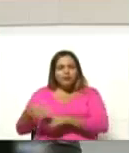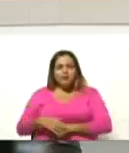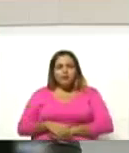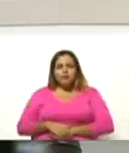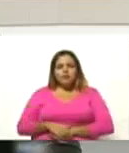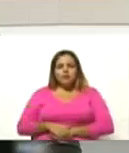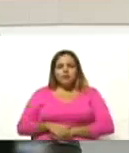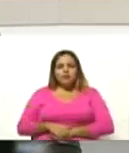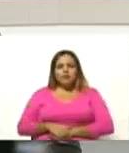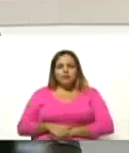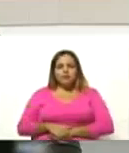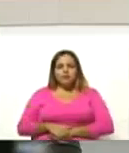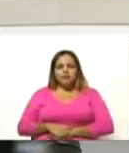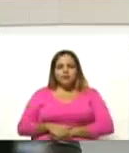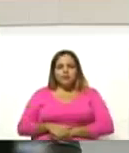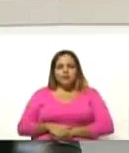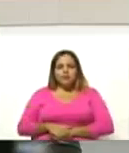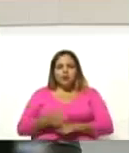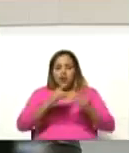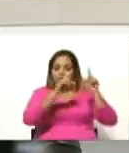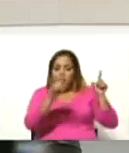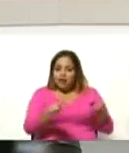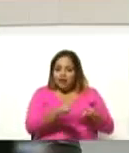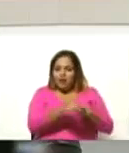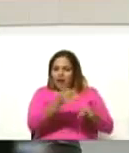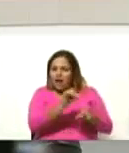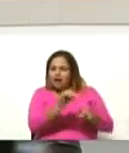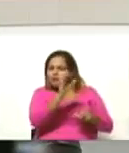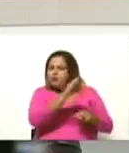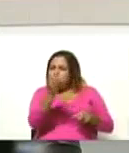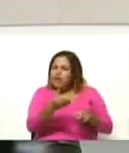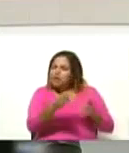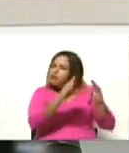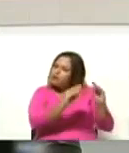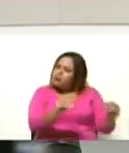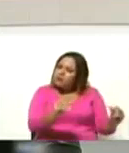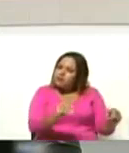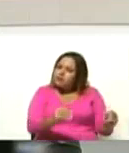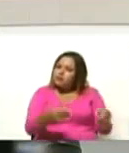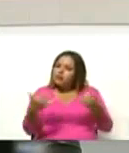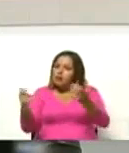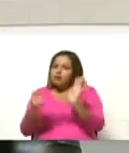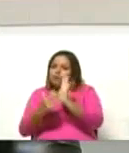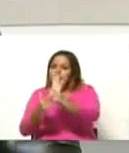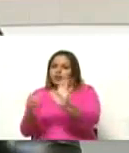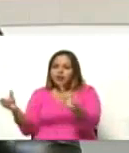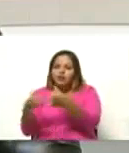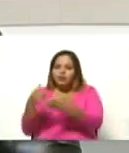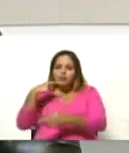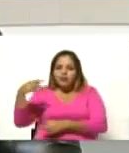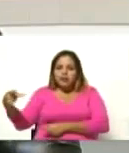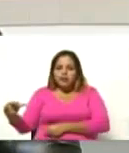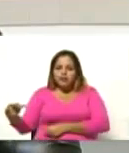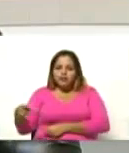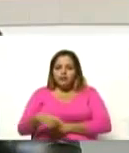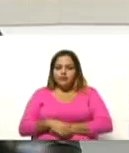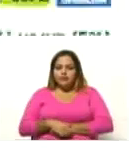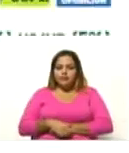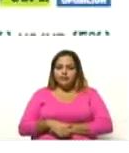por analizar otras láminas que tienen variables un poco más tenues. Sí, vamos a poner la de partidos políticos. Vamos a